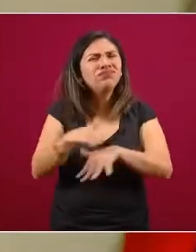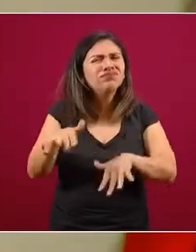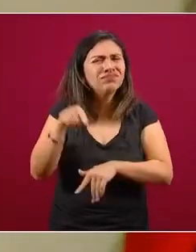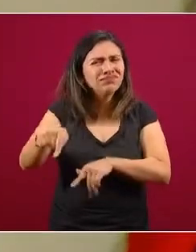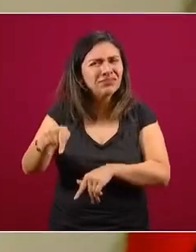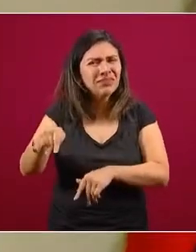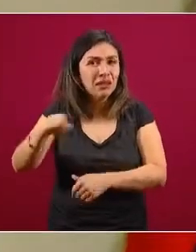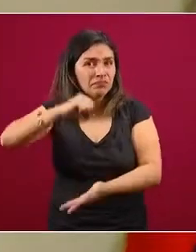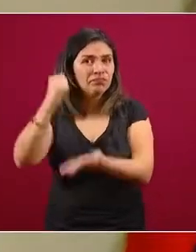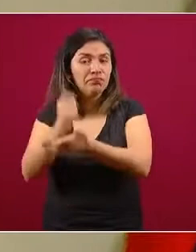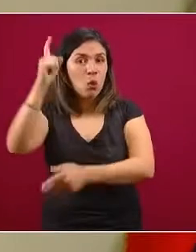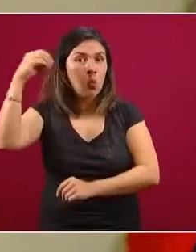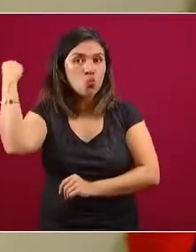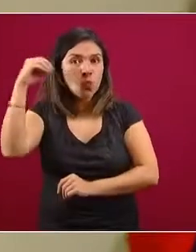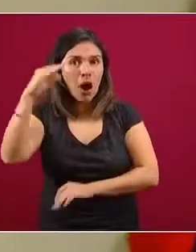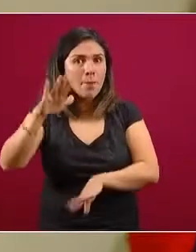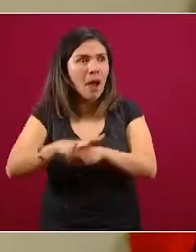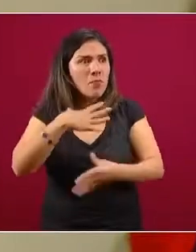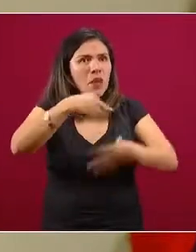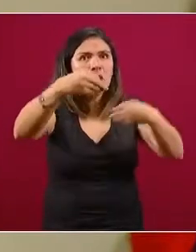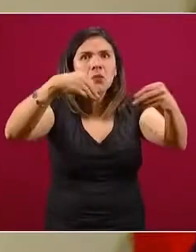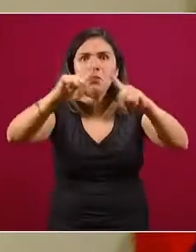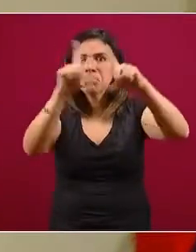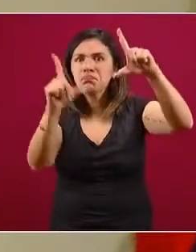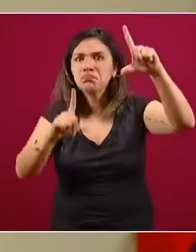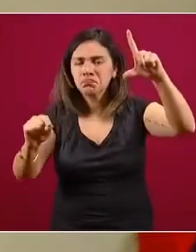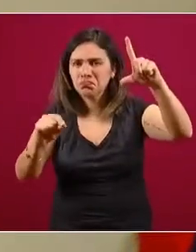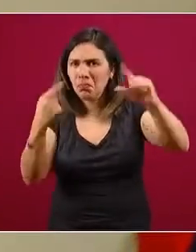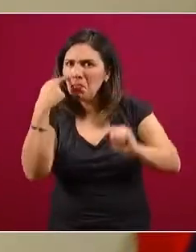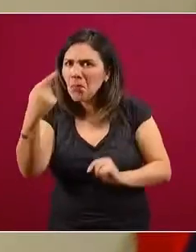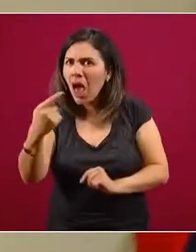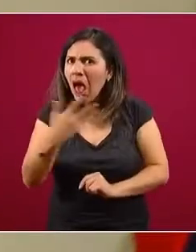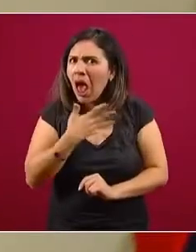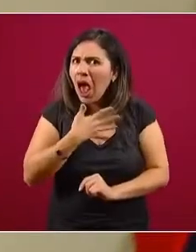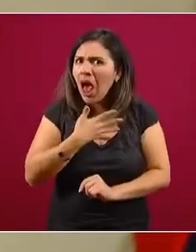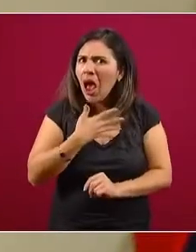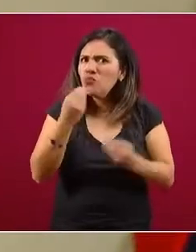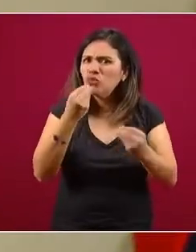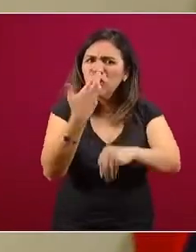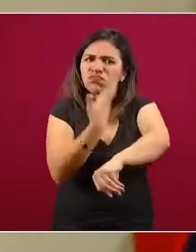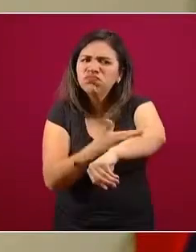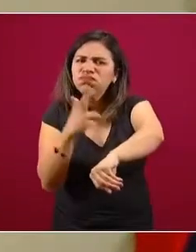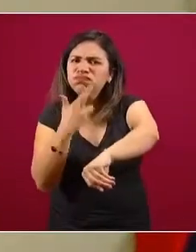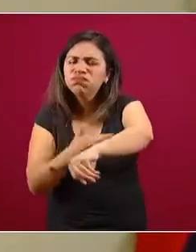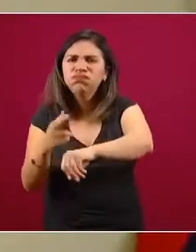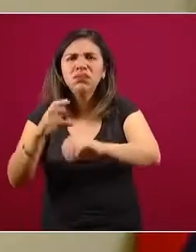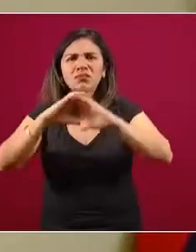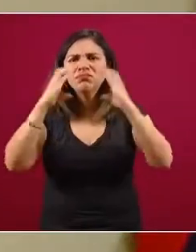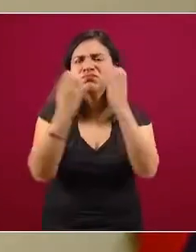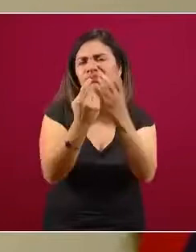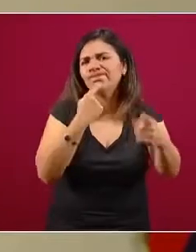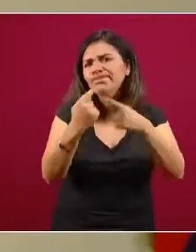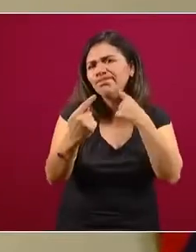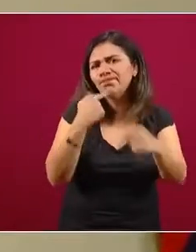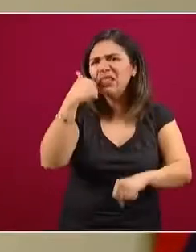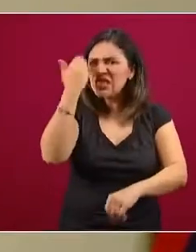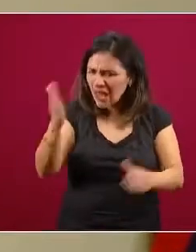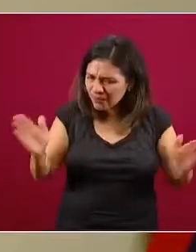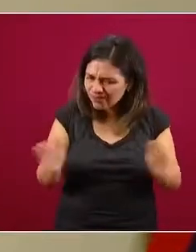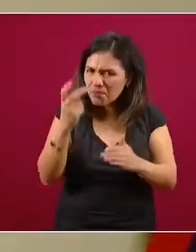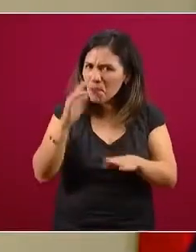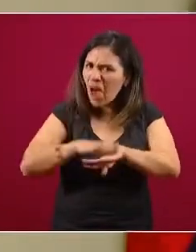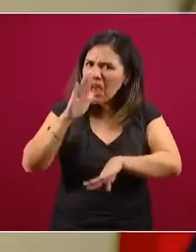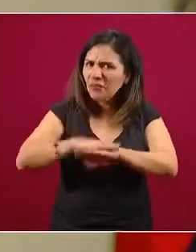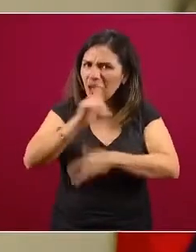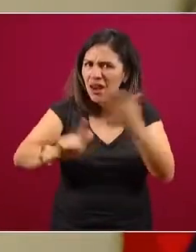está generalizando en todo el país. Tengo entendido que ha tenido gestión en varios congresos estatales para impulsar esta